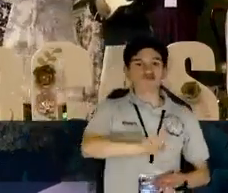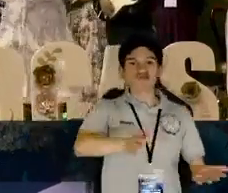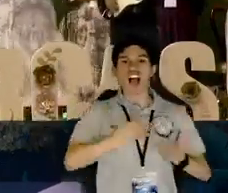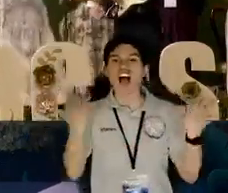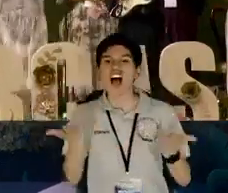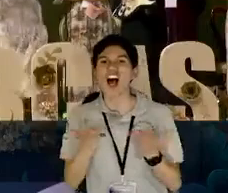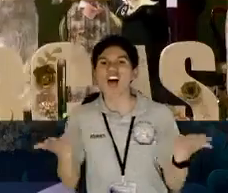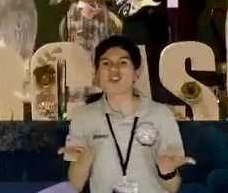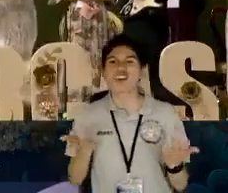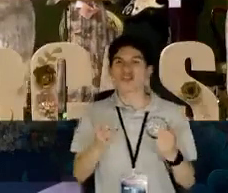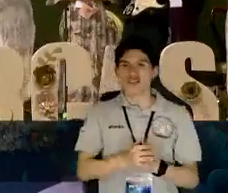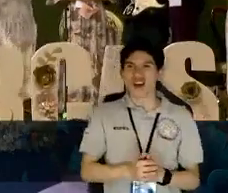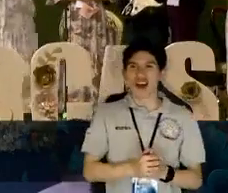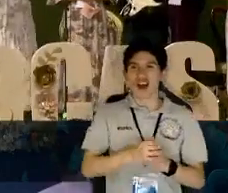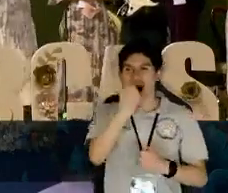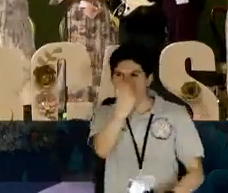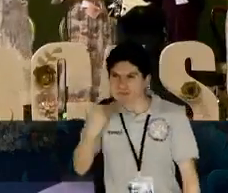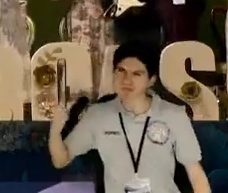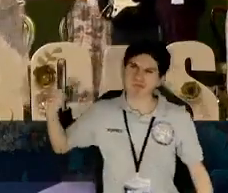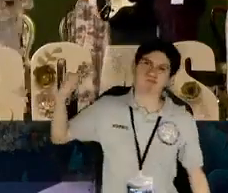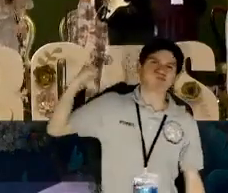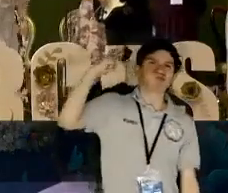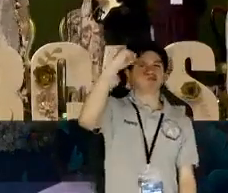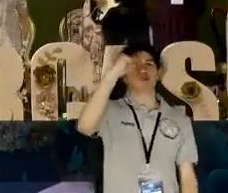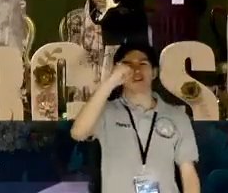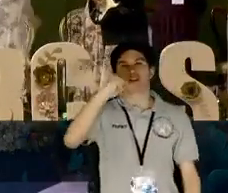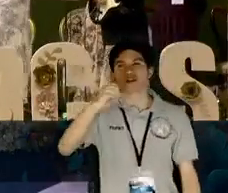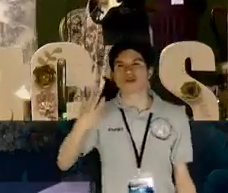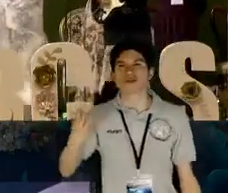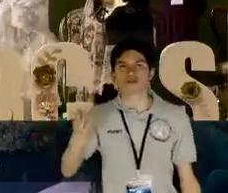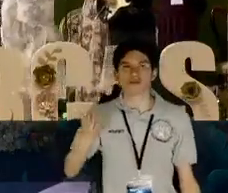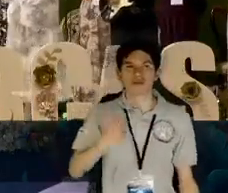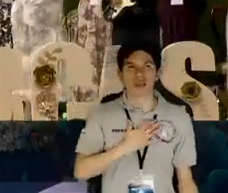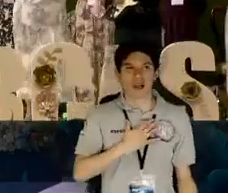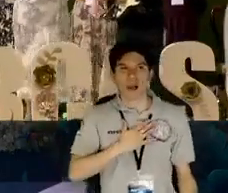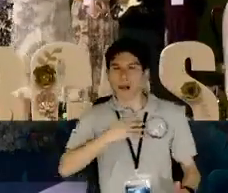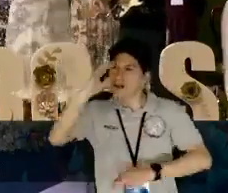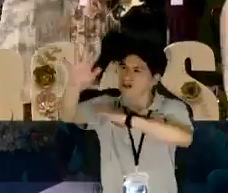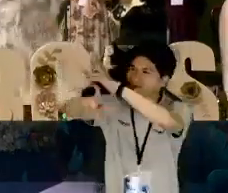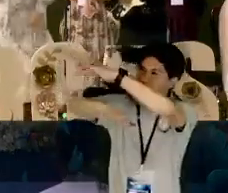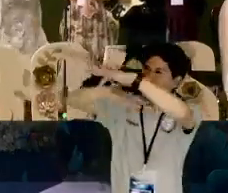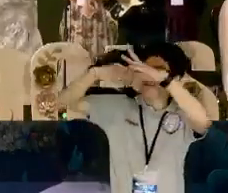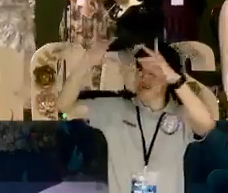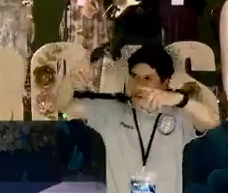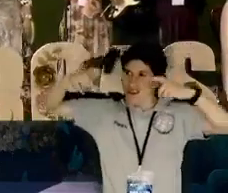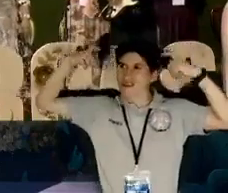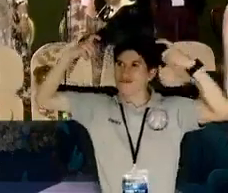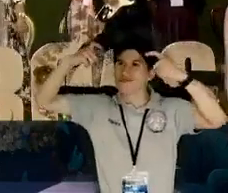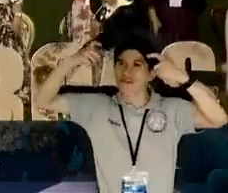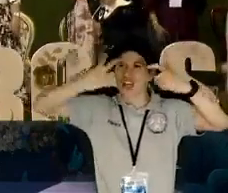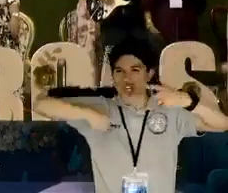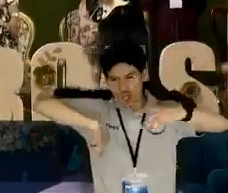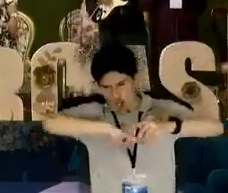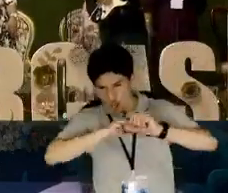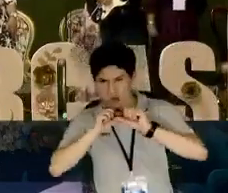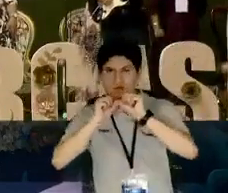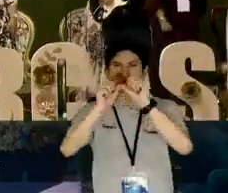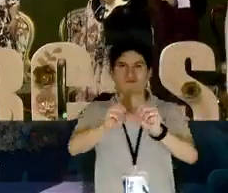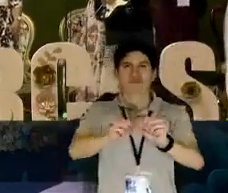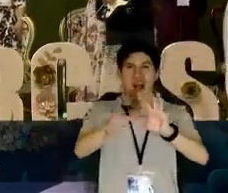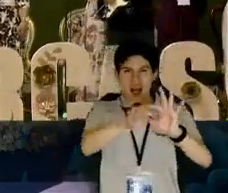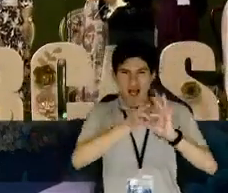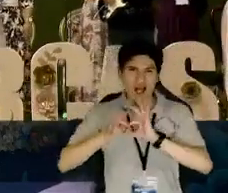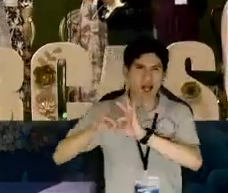Porque mi patria no es terrenal, mi patria es celestial. Y permanecer en la unidad me